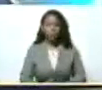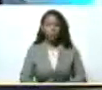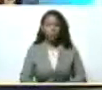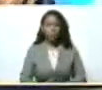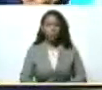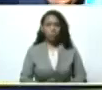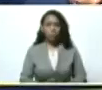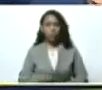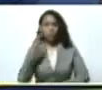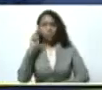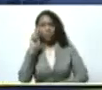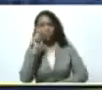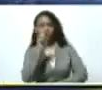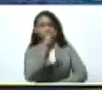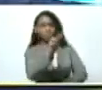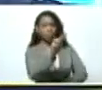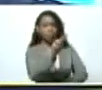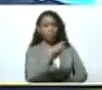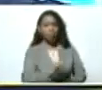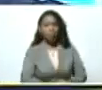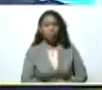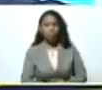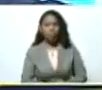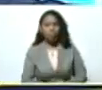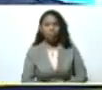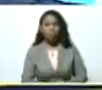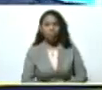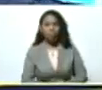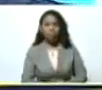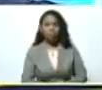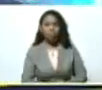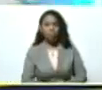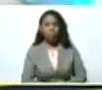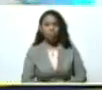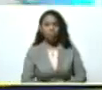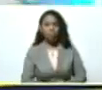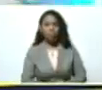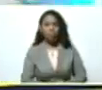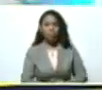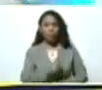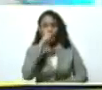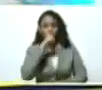y la proyección del año 2022.